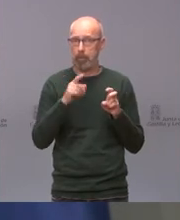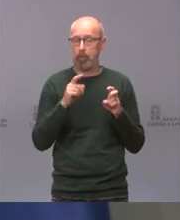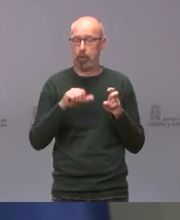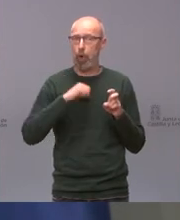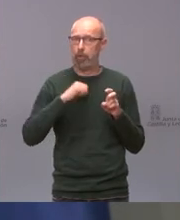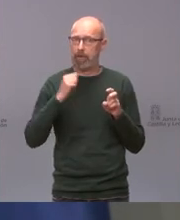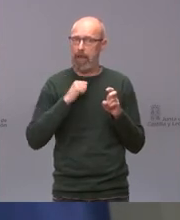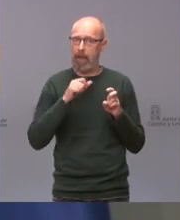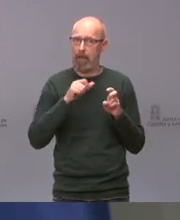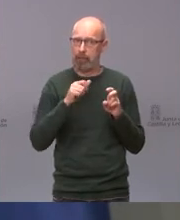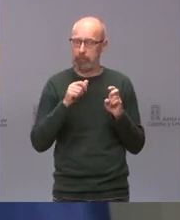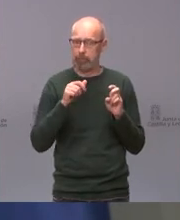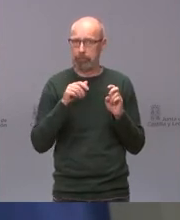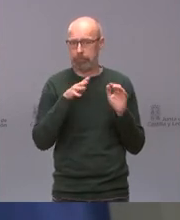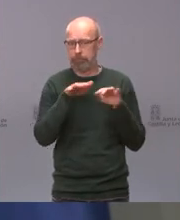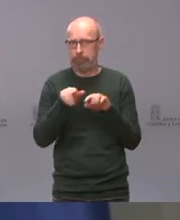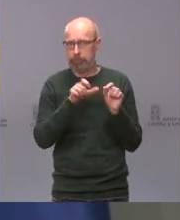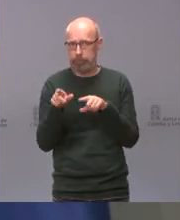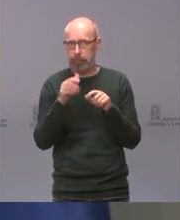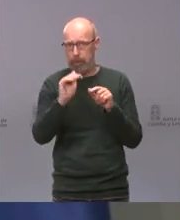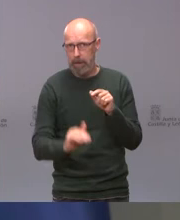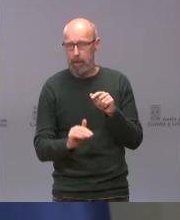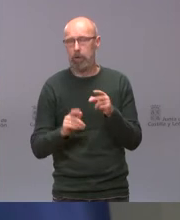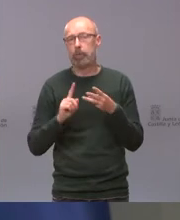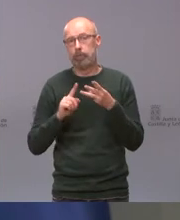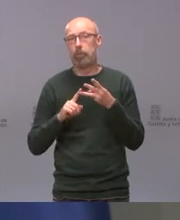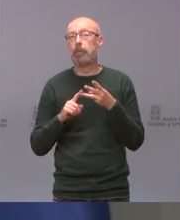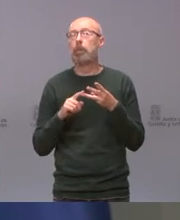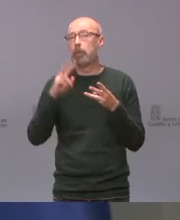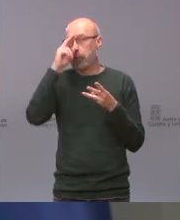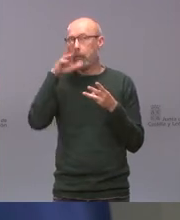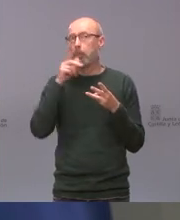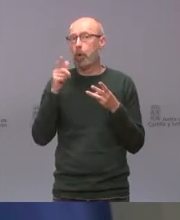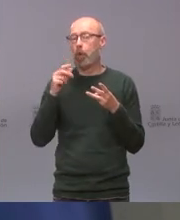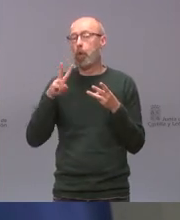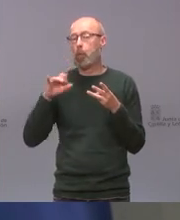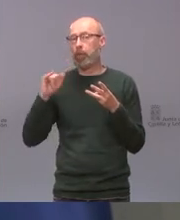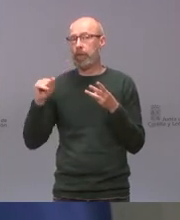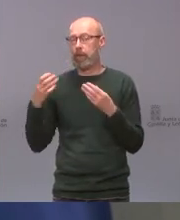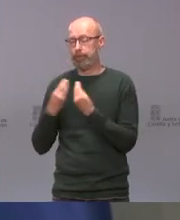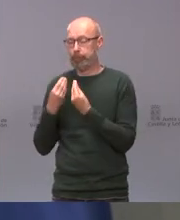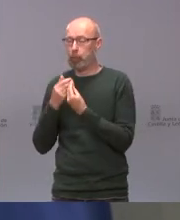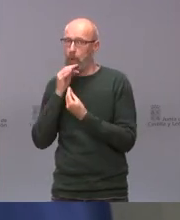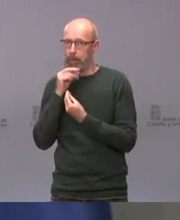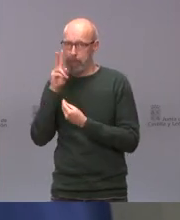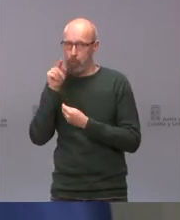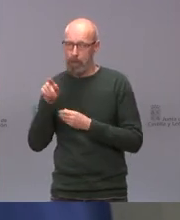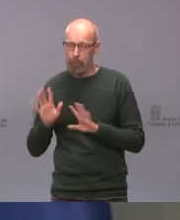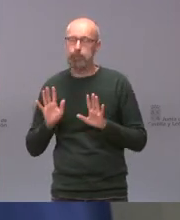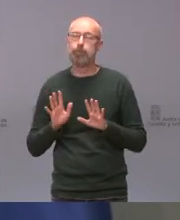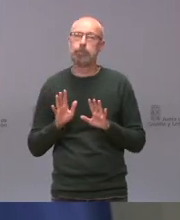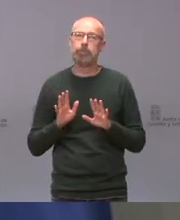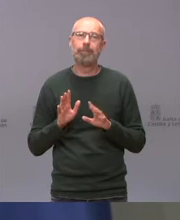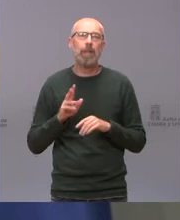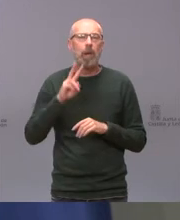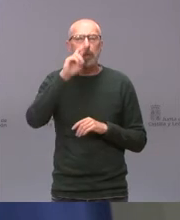hospitalización, preocupados en lo que respecta a la saturación de las unidades de cuidados intensivos. Lo que nos preocuparía enormemente es